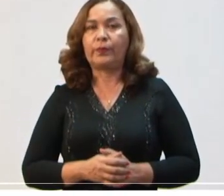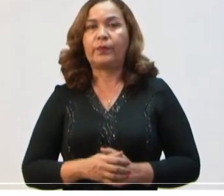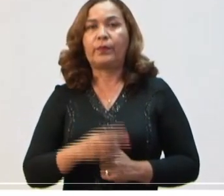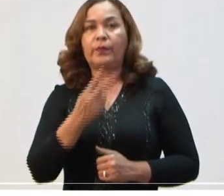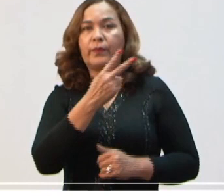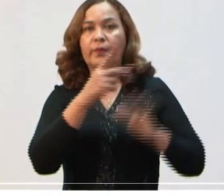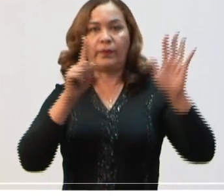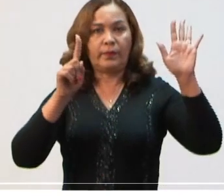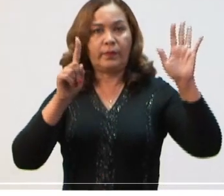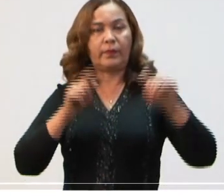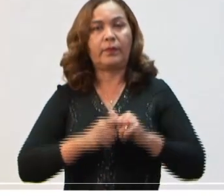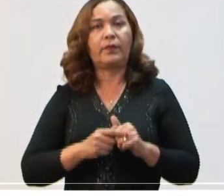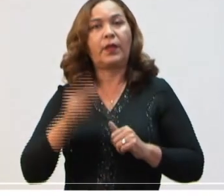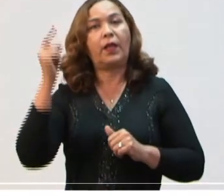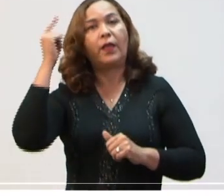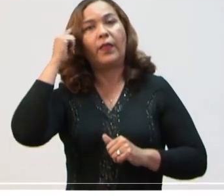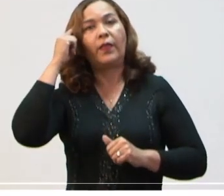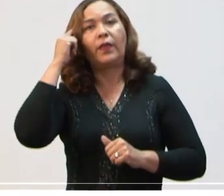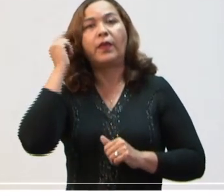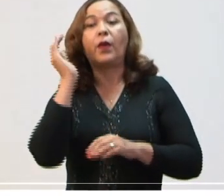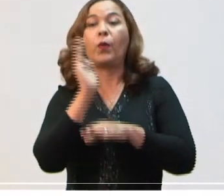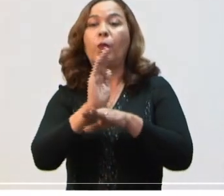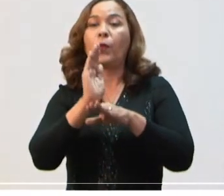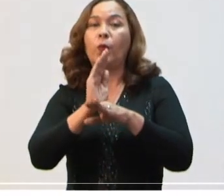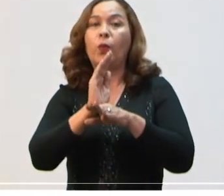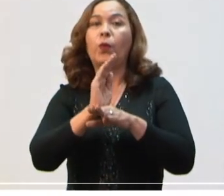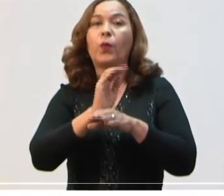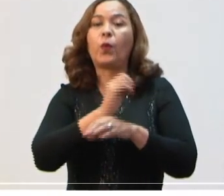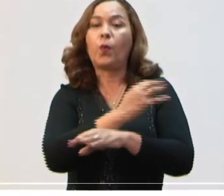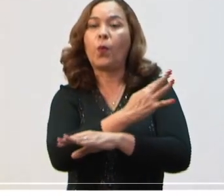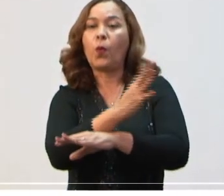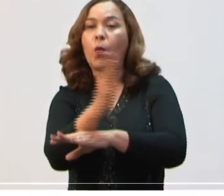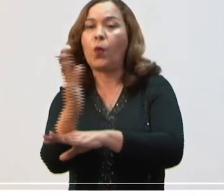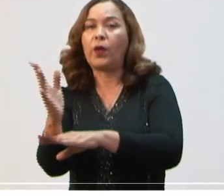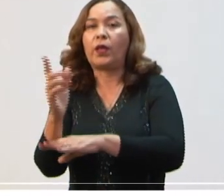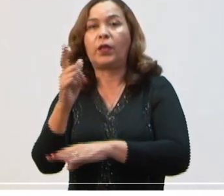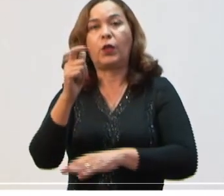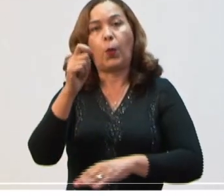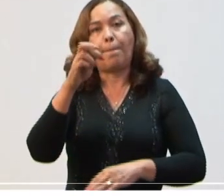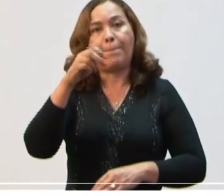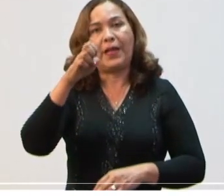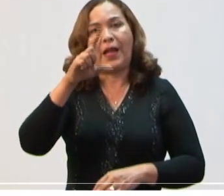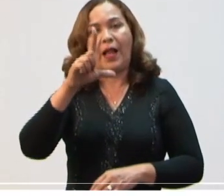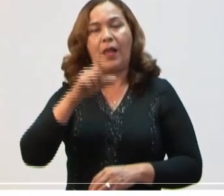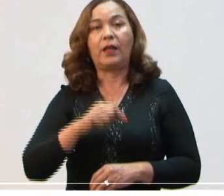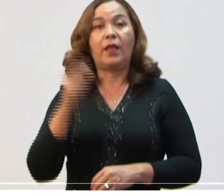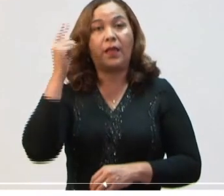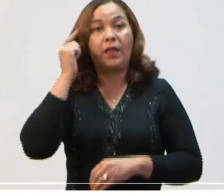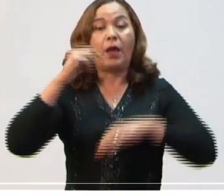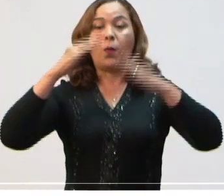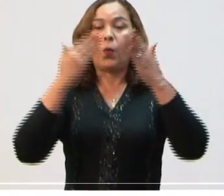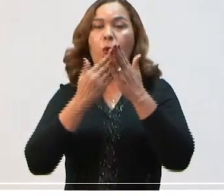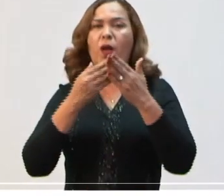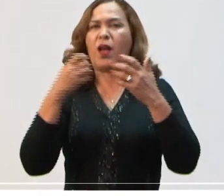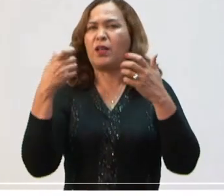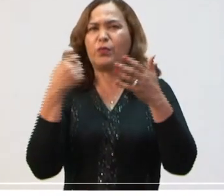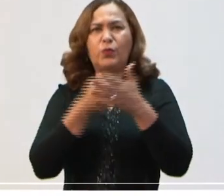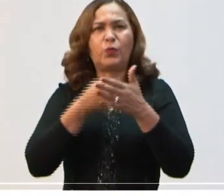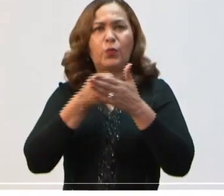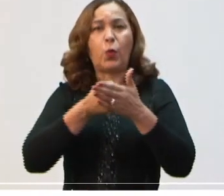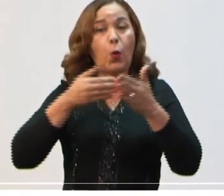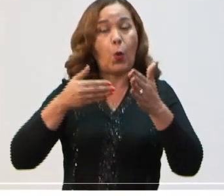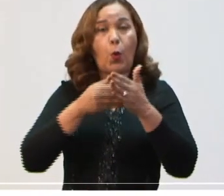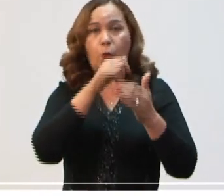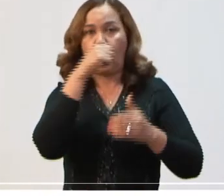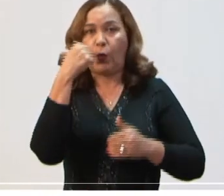día 26 días de la preservación de los bosques tropicales día mundial de la lucha contra las